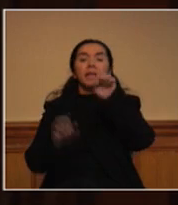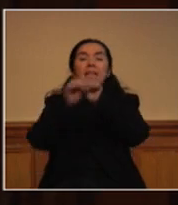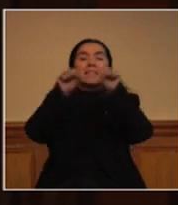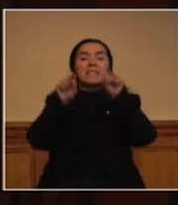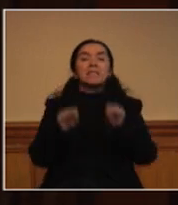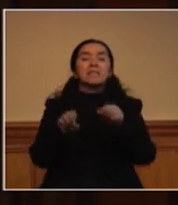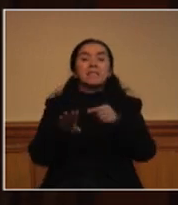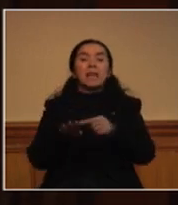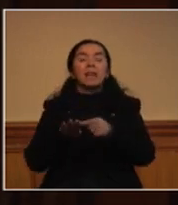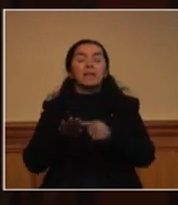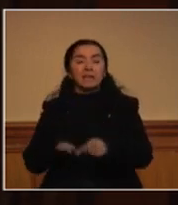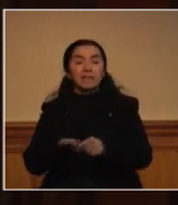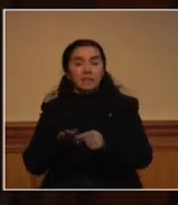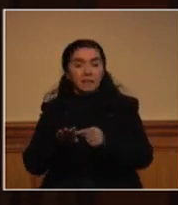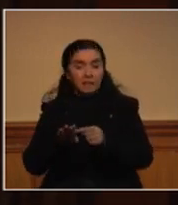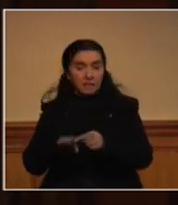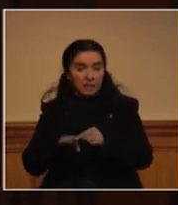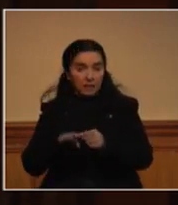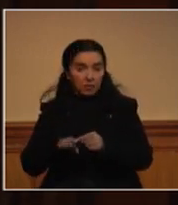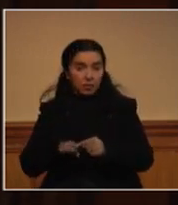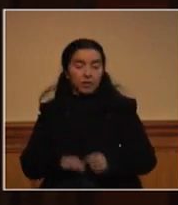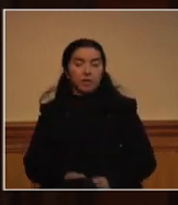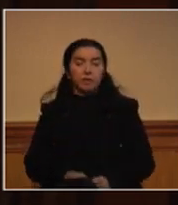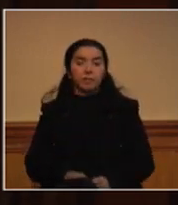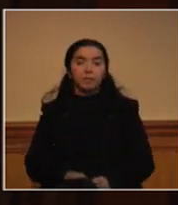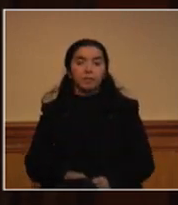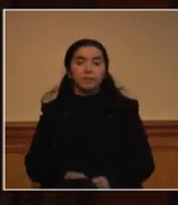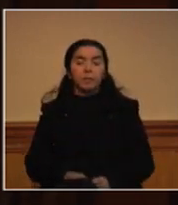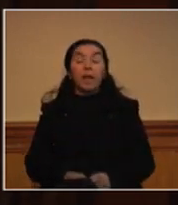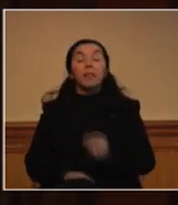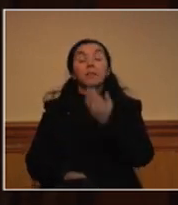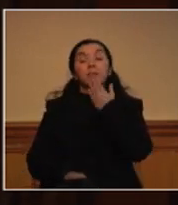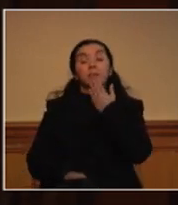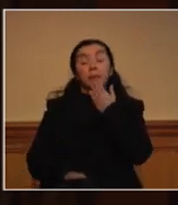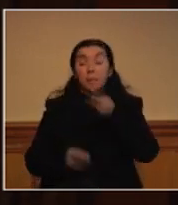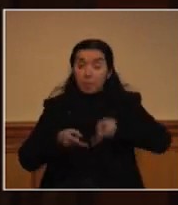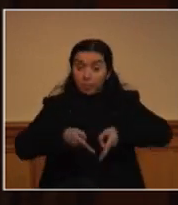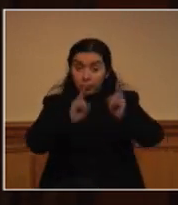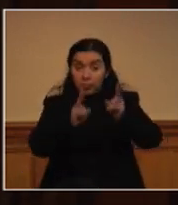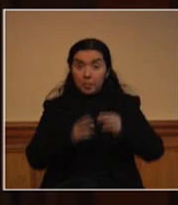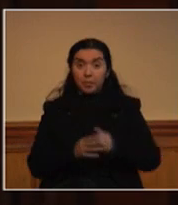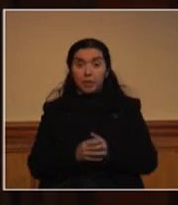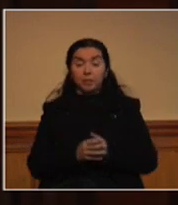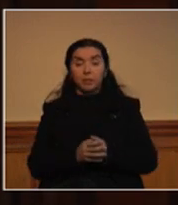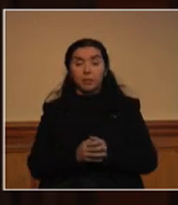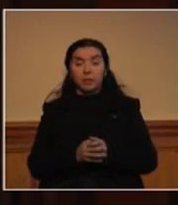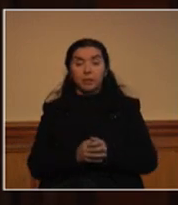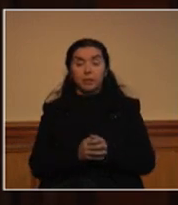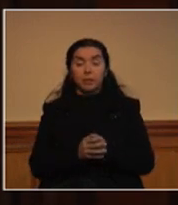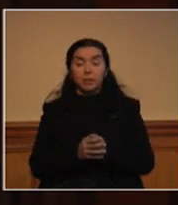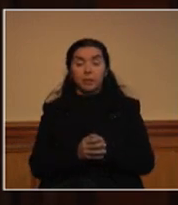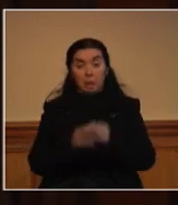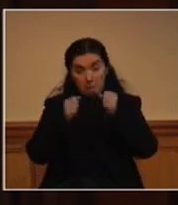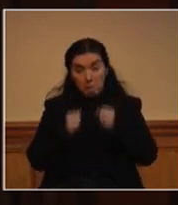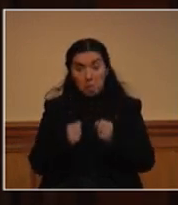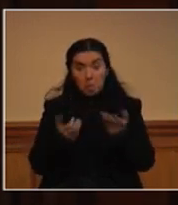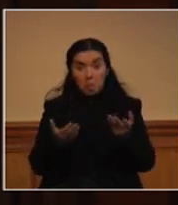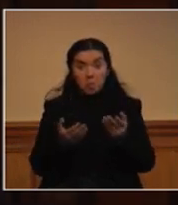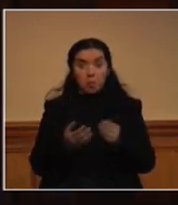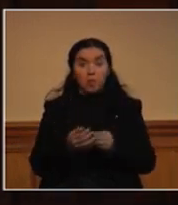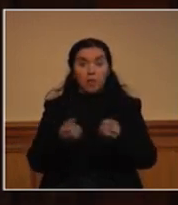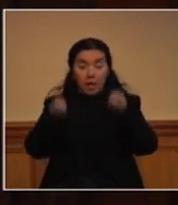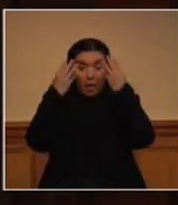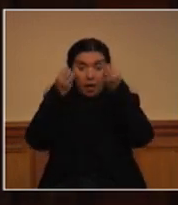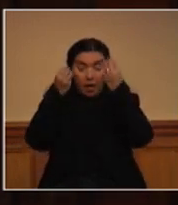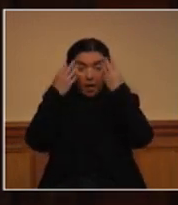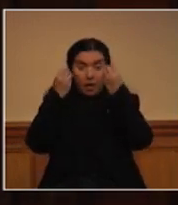tecnología por medio de sistemas de síntesis de voz. También les permite, también les da la posibilidad de poder